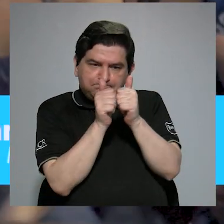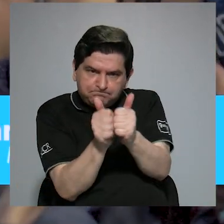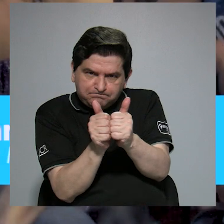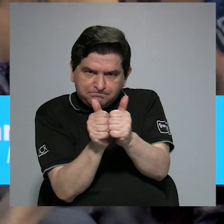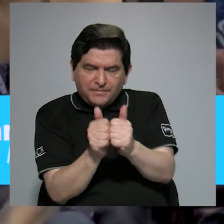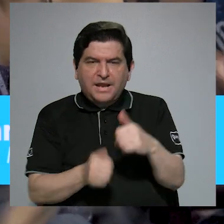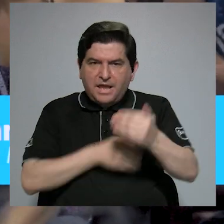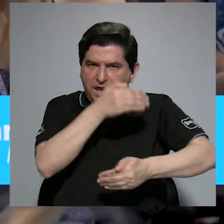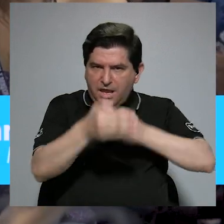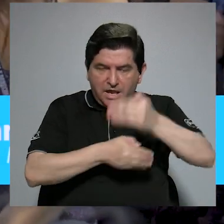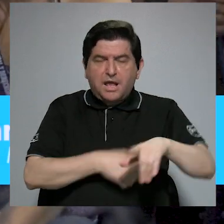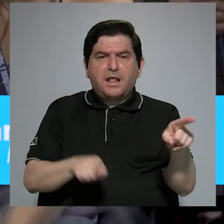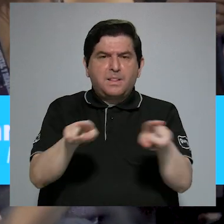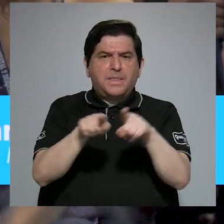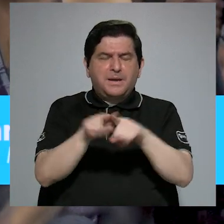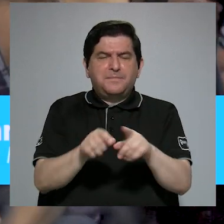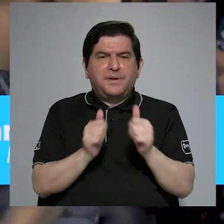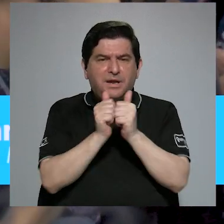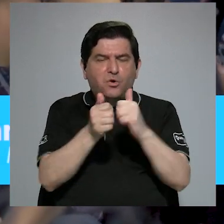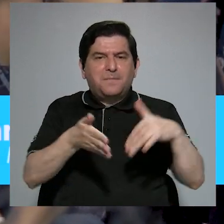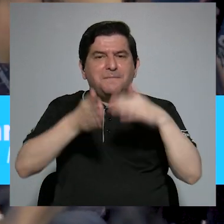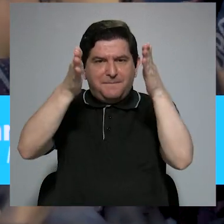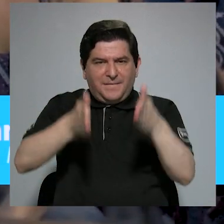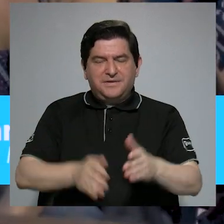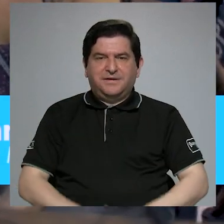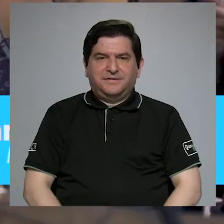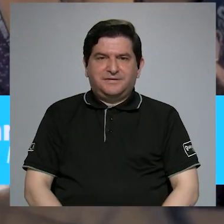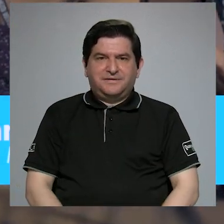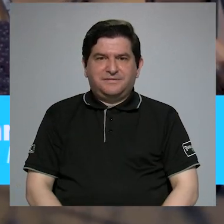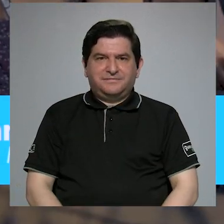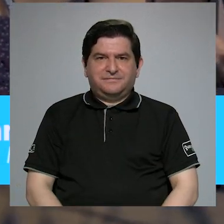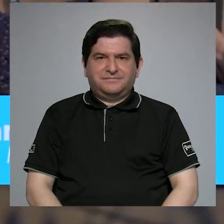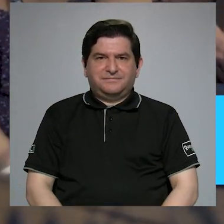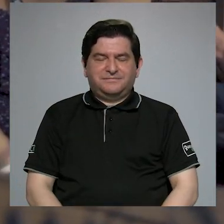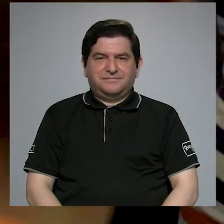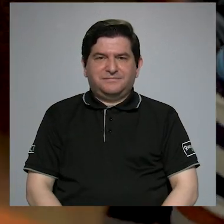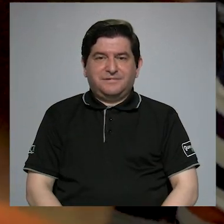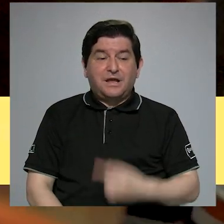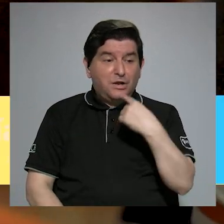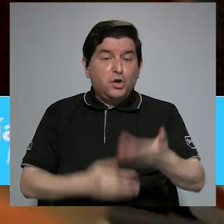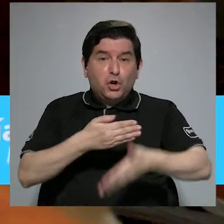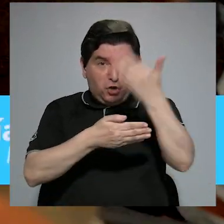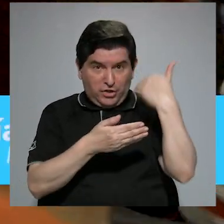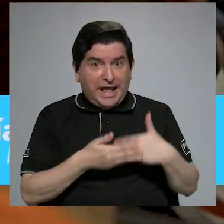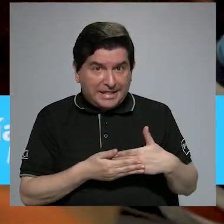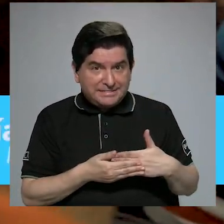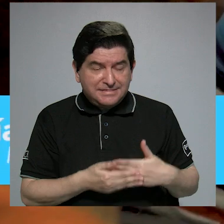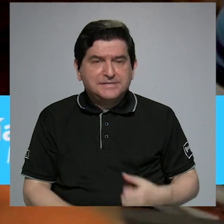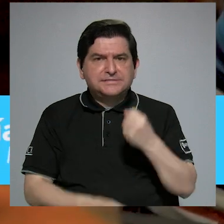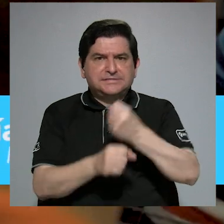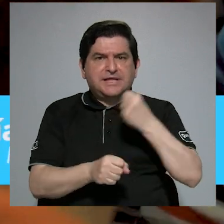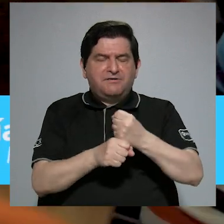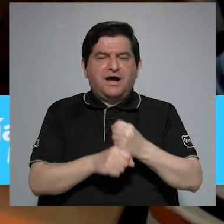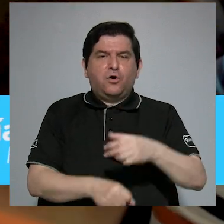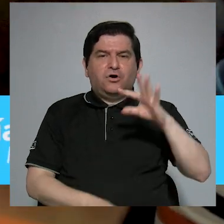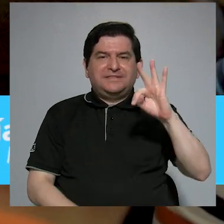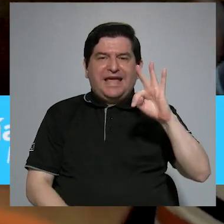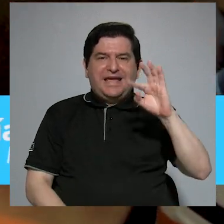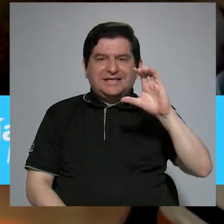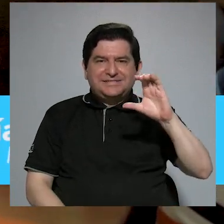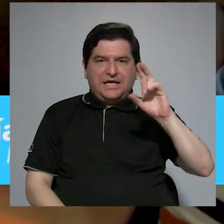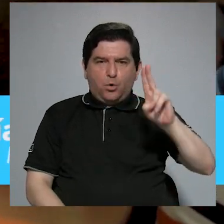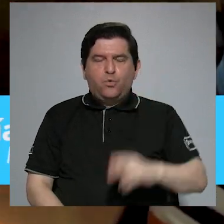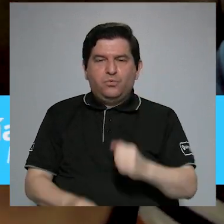fue acompañarlos, ¿verdad?, en ese proceso y también acompañar a los estudiantes. Pues ya lo comenté anteriormente, pero es un trabajo